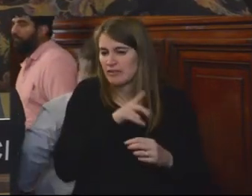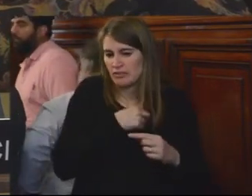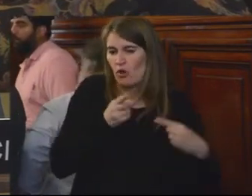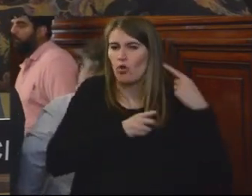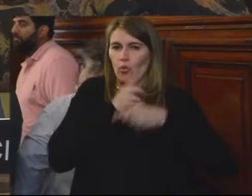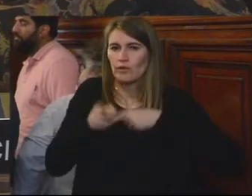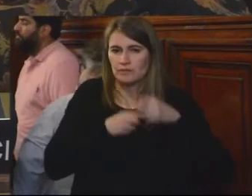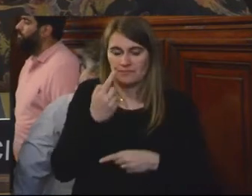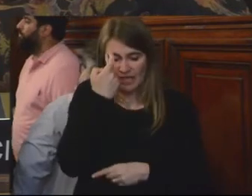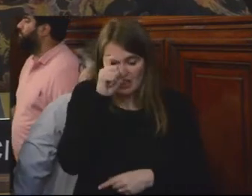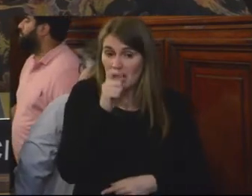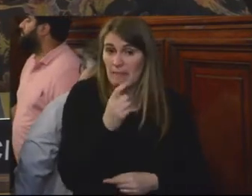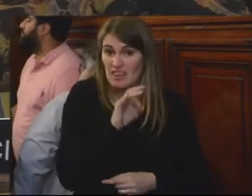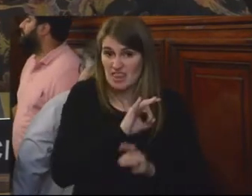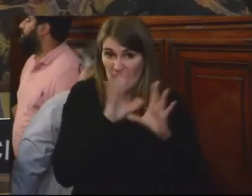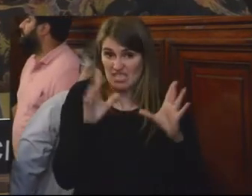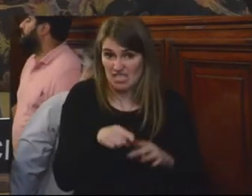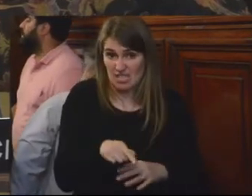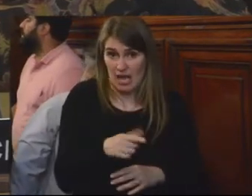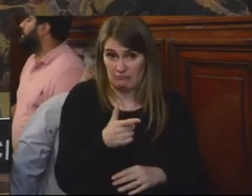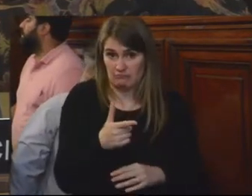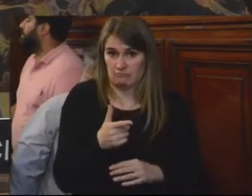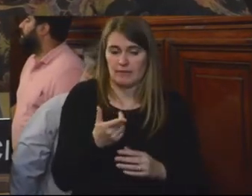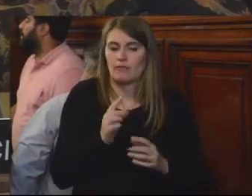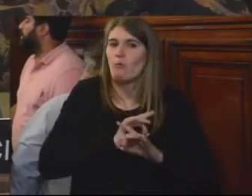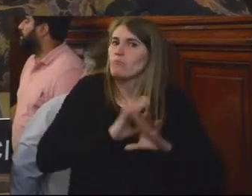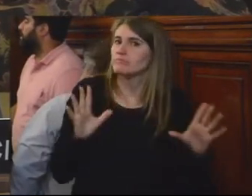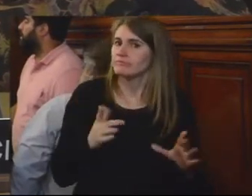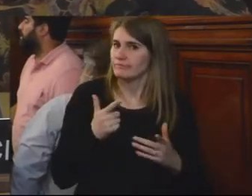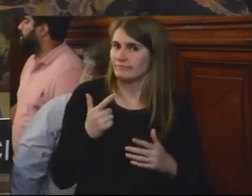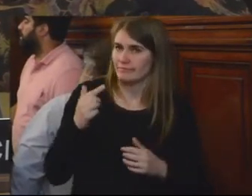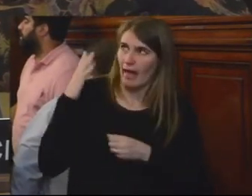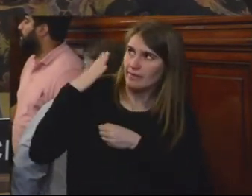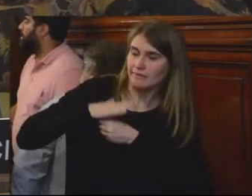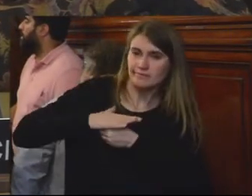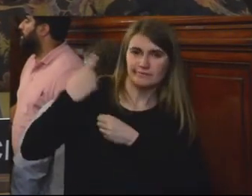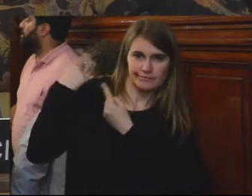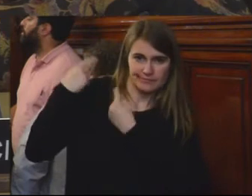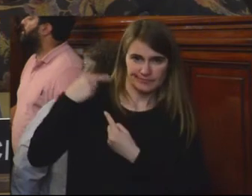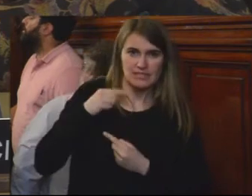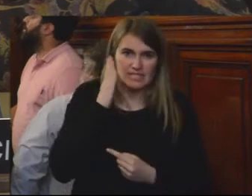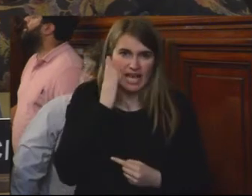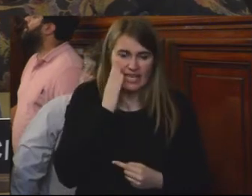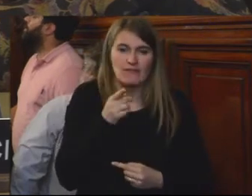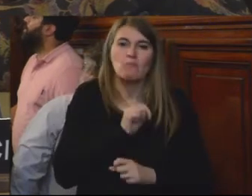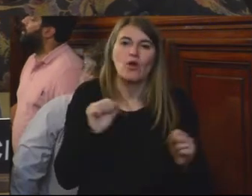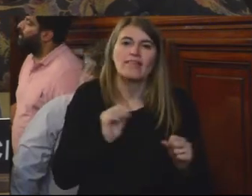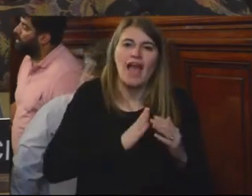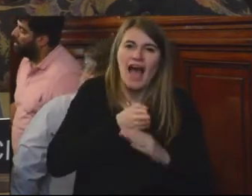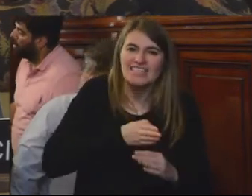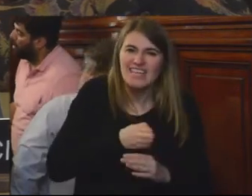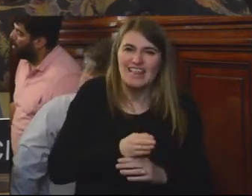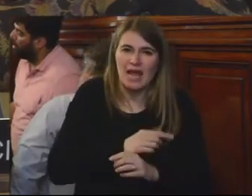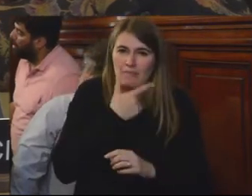independencia también como bien sabe la comisión la independencia de los funcionarios judiciales es una garantía de acceso a la justicia para las víctimas